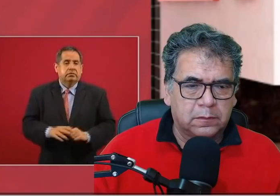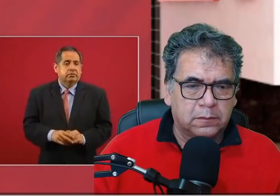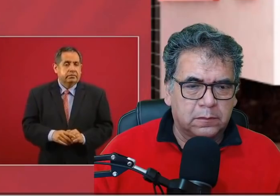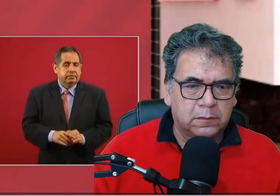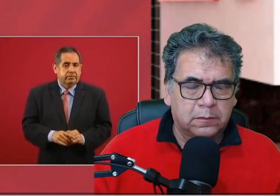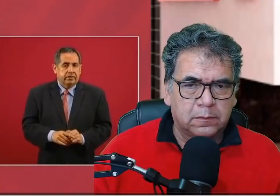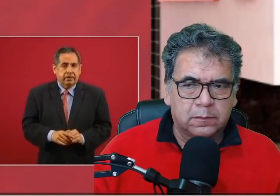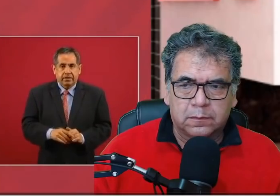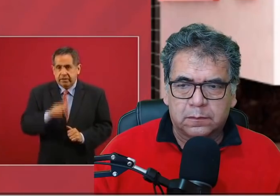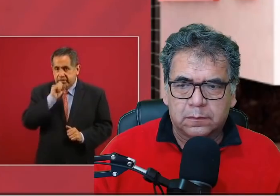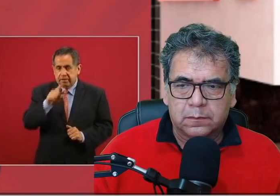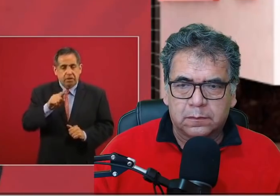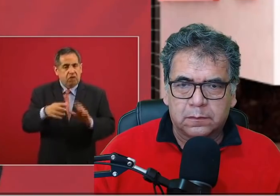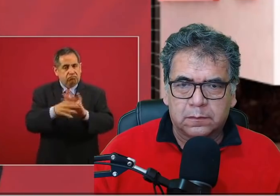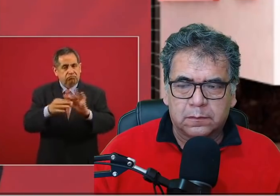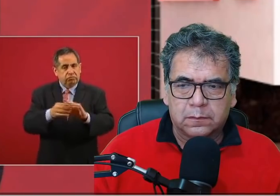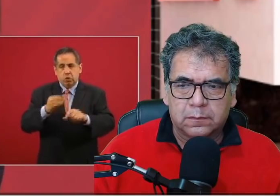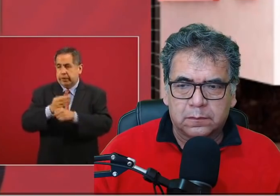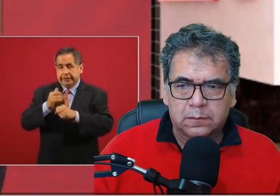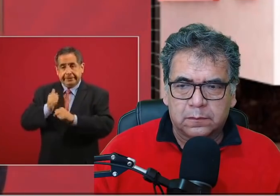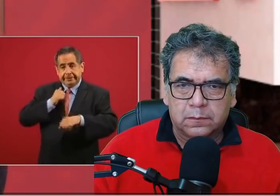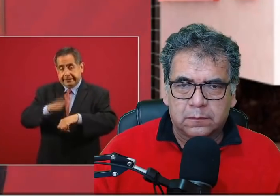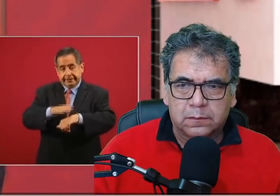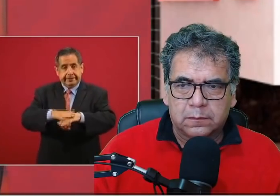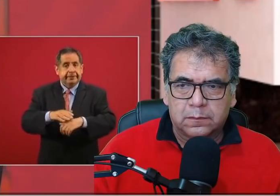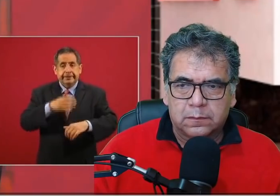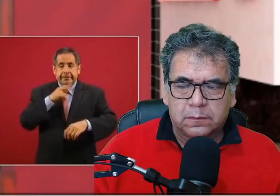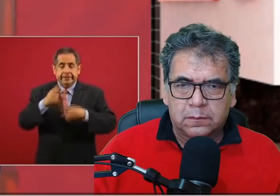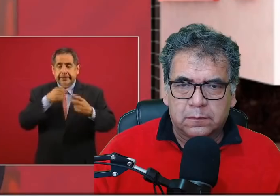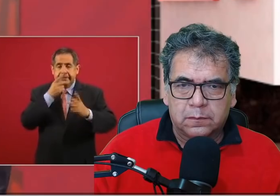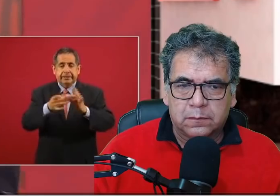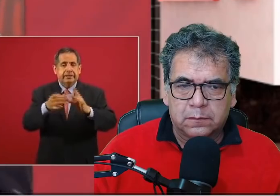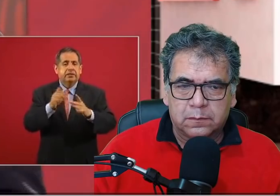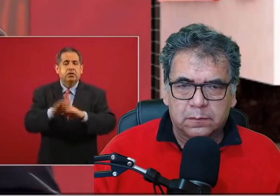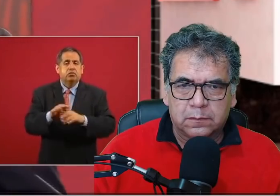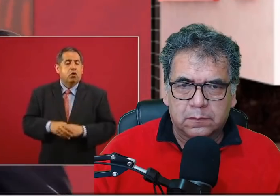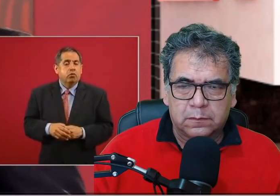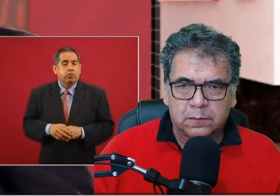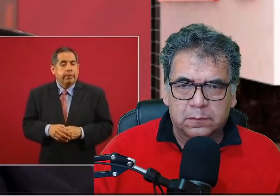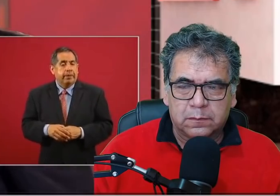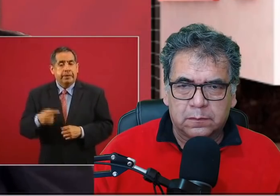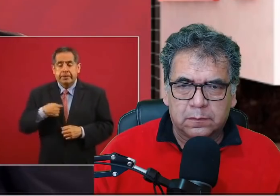también pues aprovecho para decir de que vamos a presentar nuestra queja